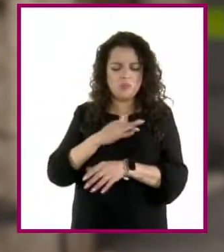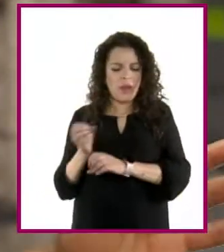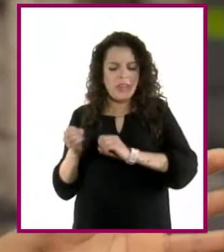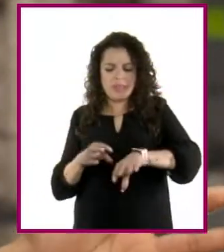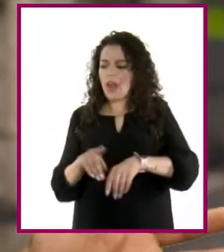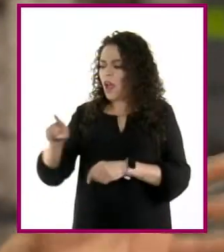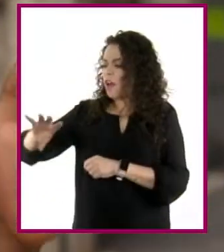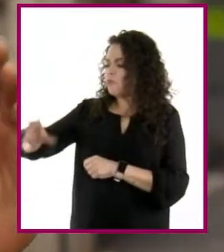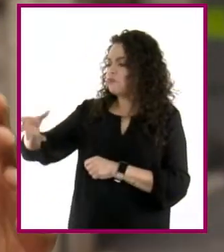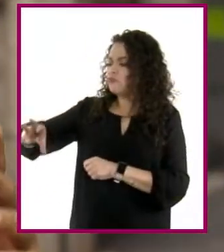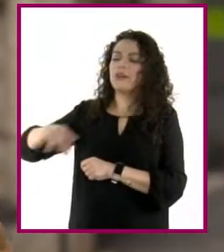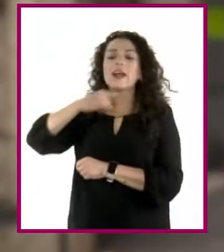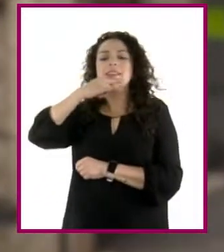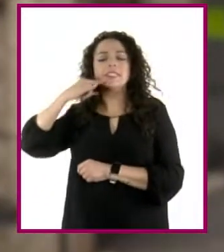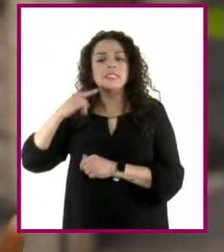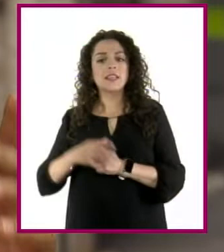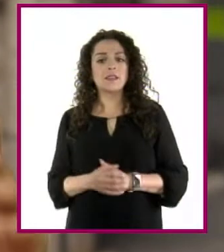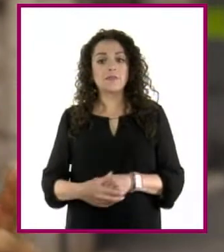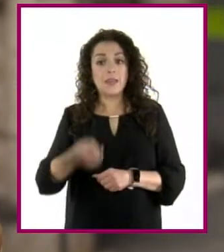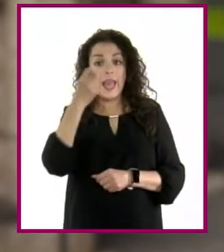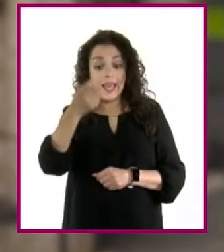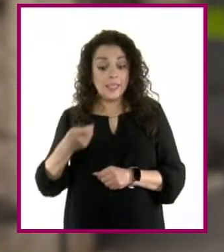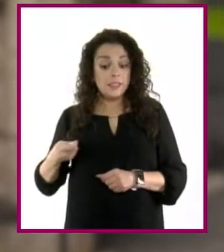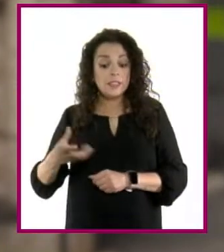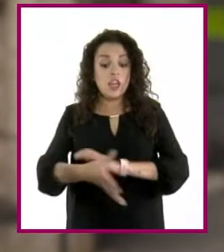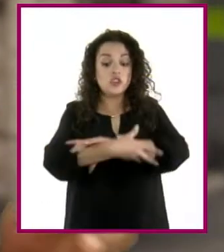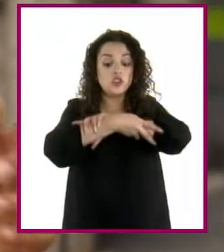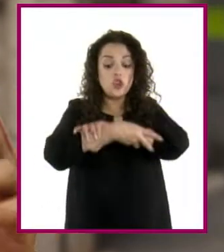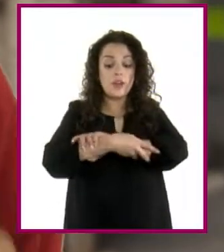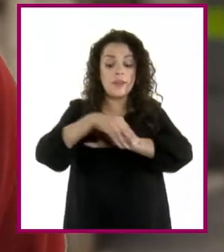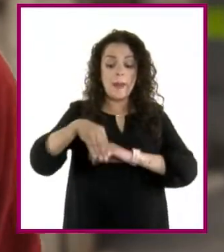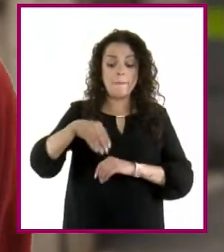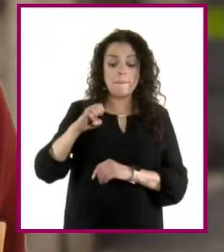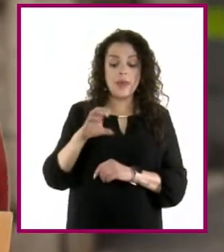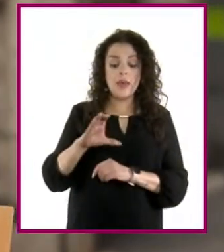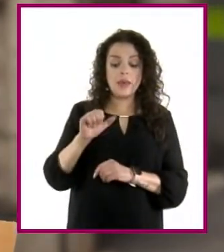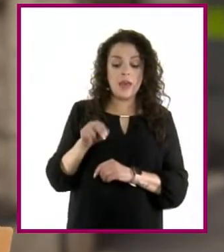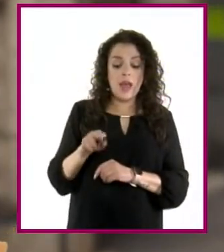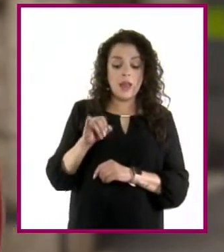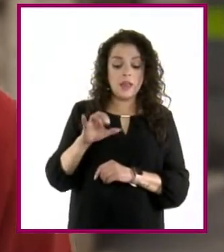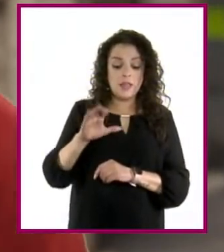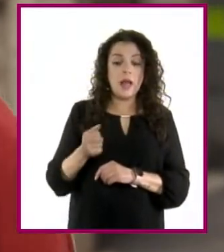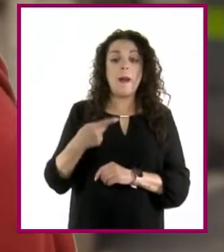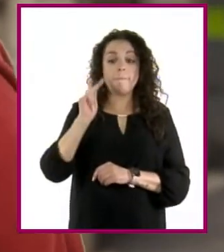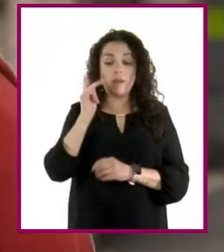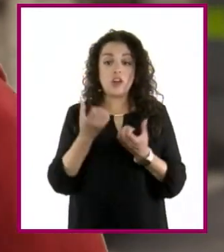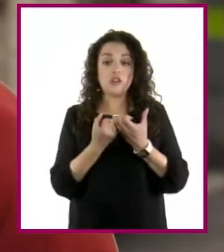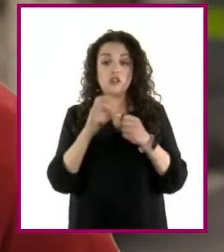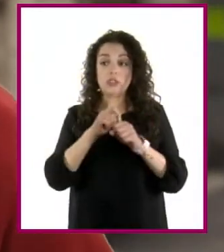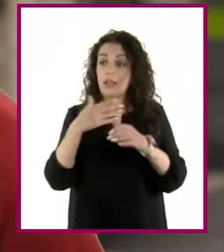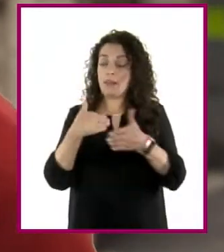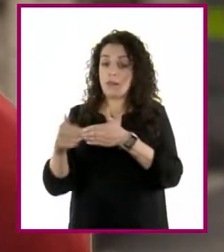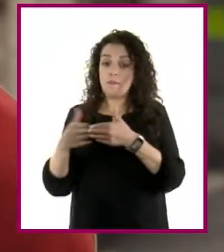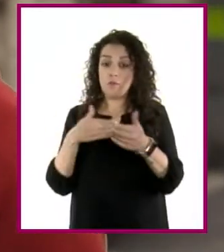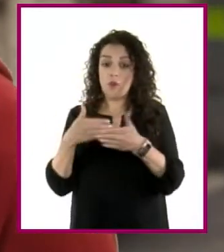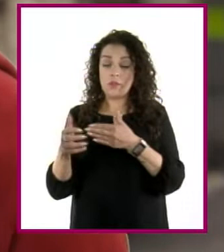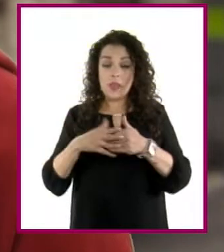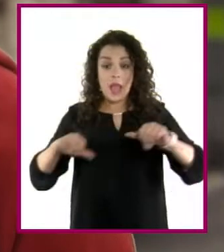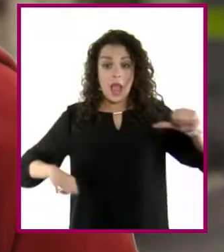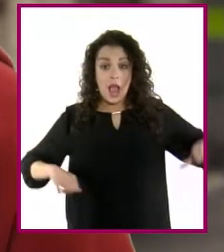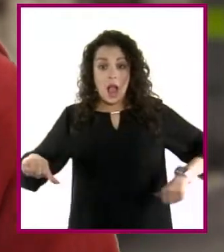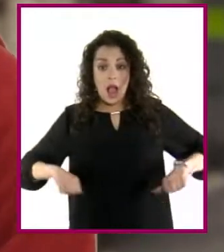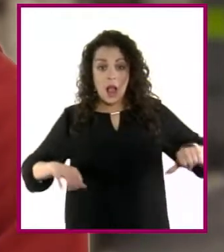Durkheim llamó a esto solidaridad mecánica. Pero en las sociedades modernas, las tareas tienen un grado